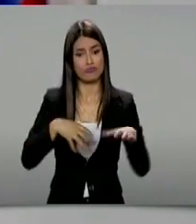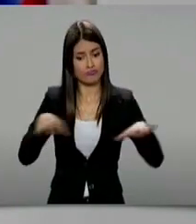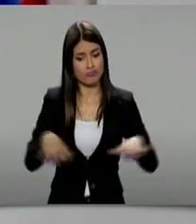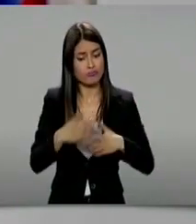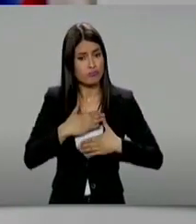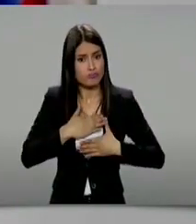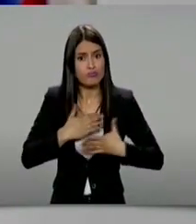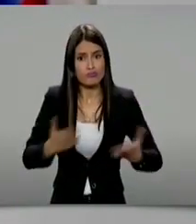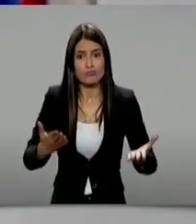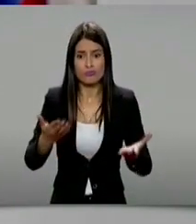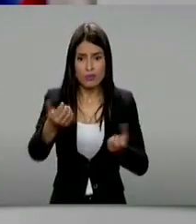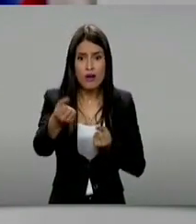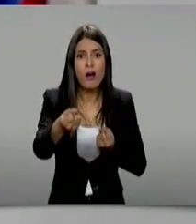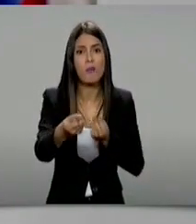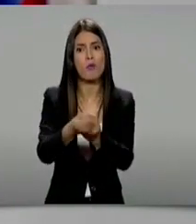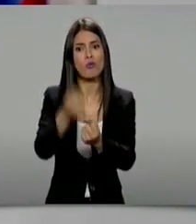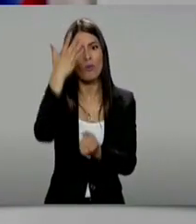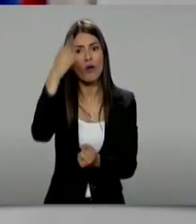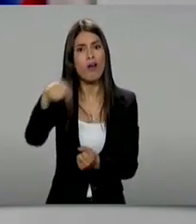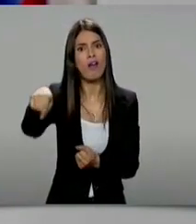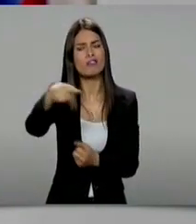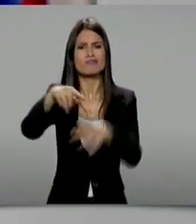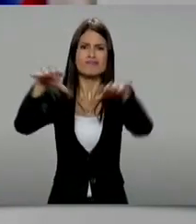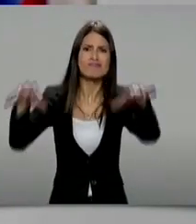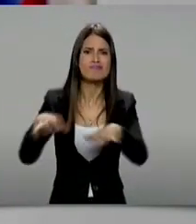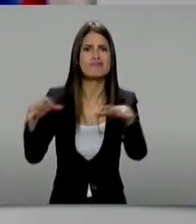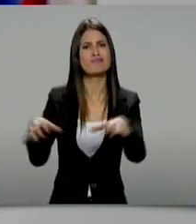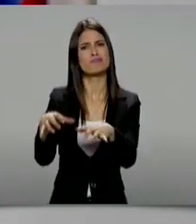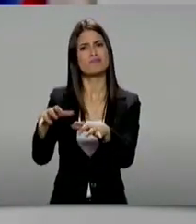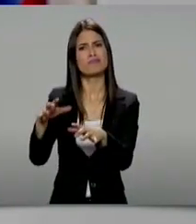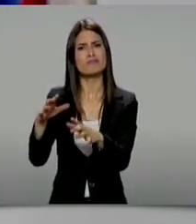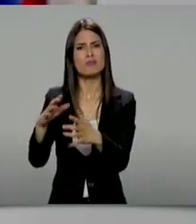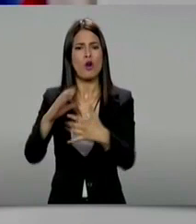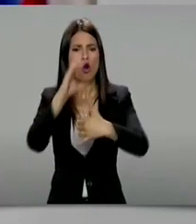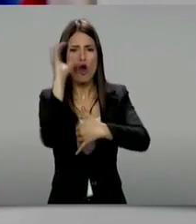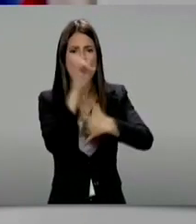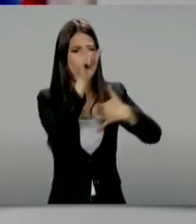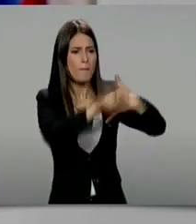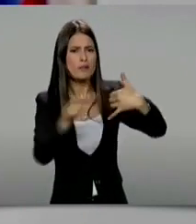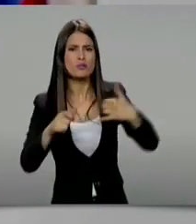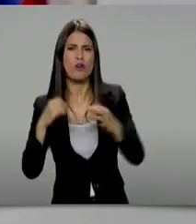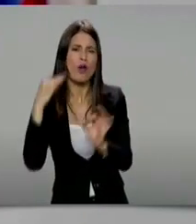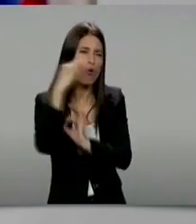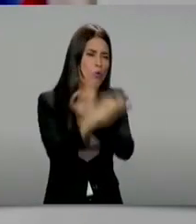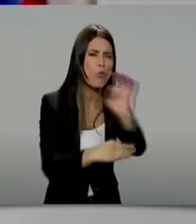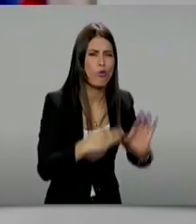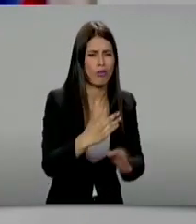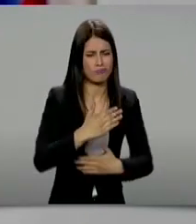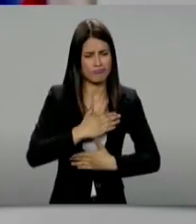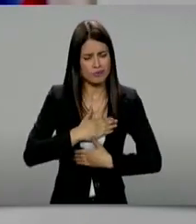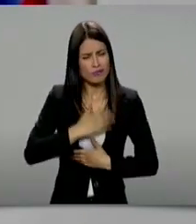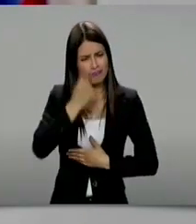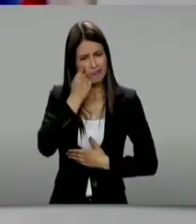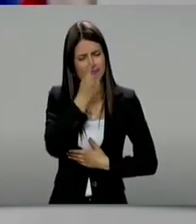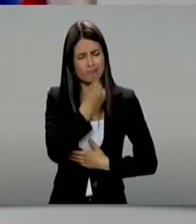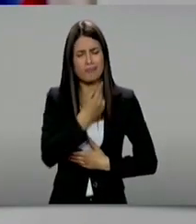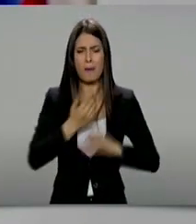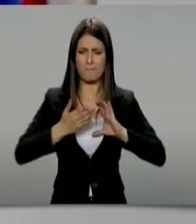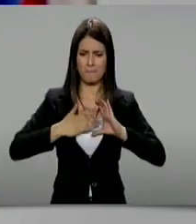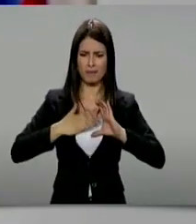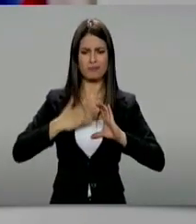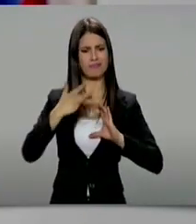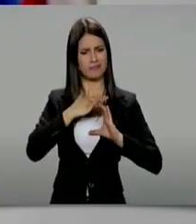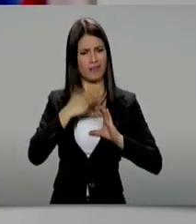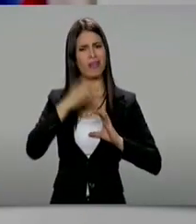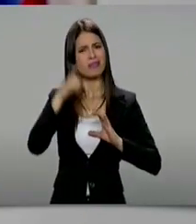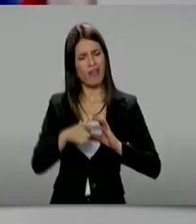ellos por nuestros héroes y había sido un compromiso personal mío